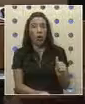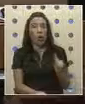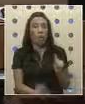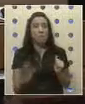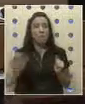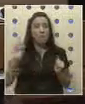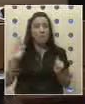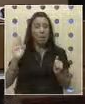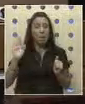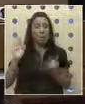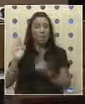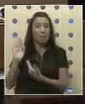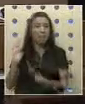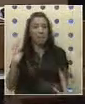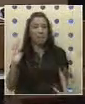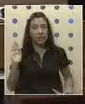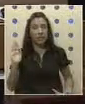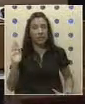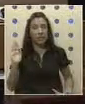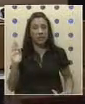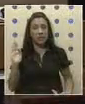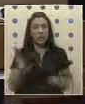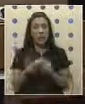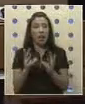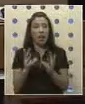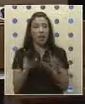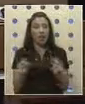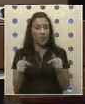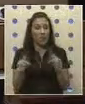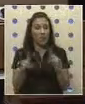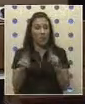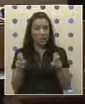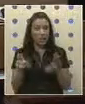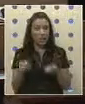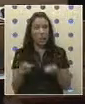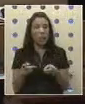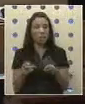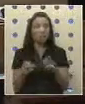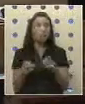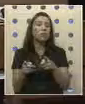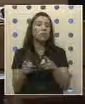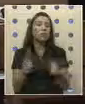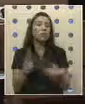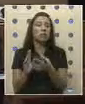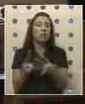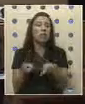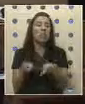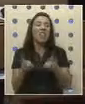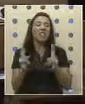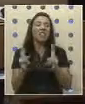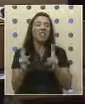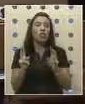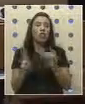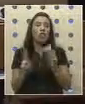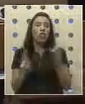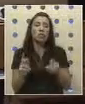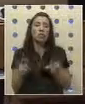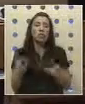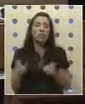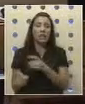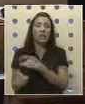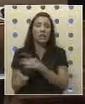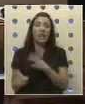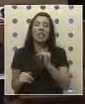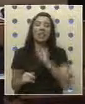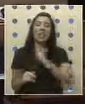promesa presidencial de resolver aquello durante este periodo lo que hace es conculcar los derechos de un porcentaje significativo de compatriotas